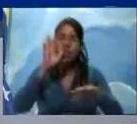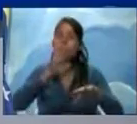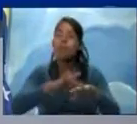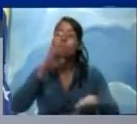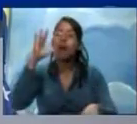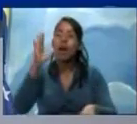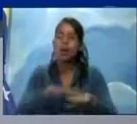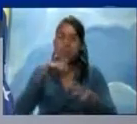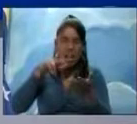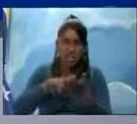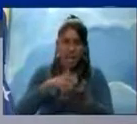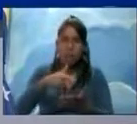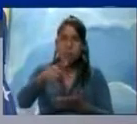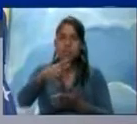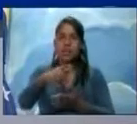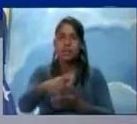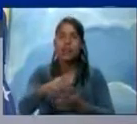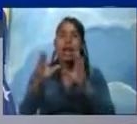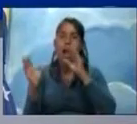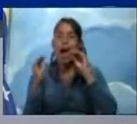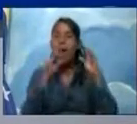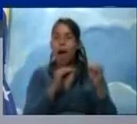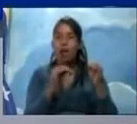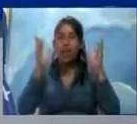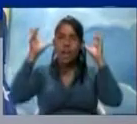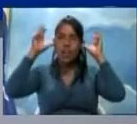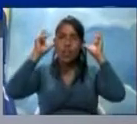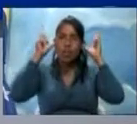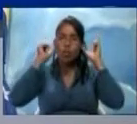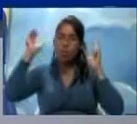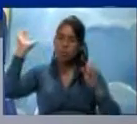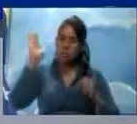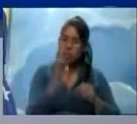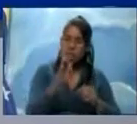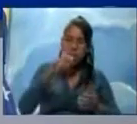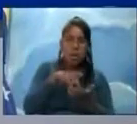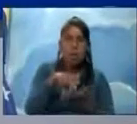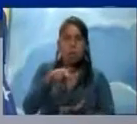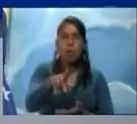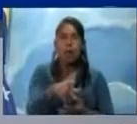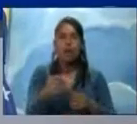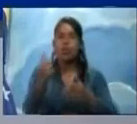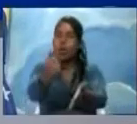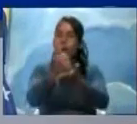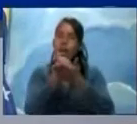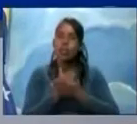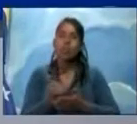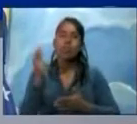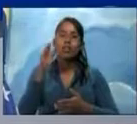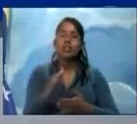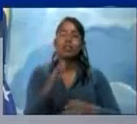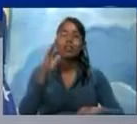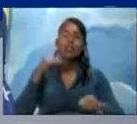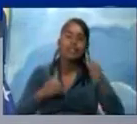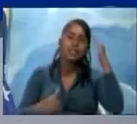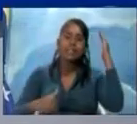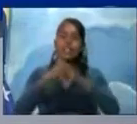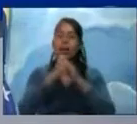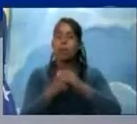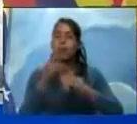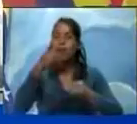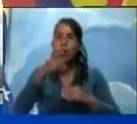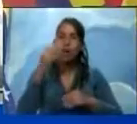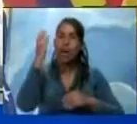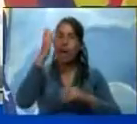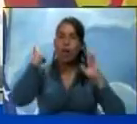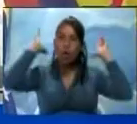palpa, camina. Amén. Viene, nos ayuda y le tapa la boca a los leones para